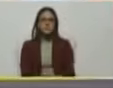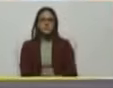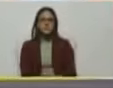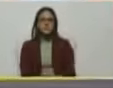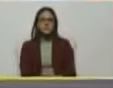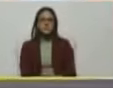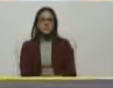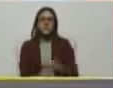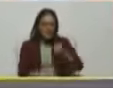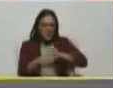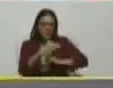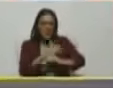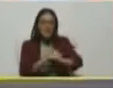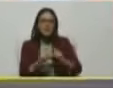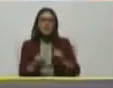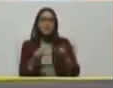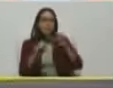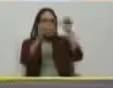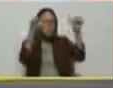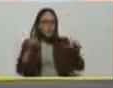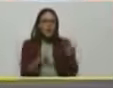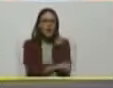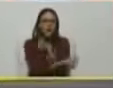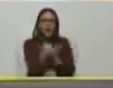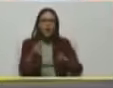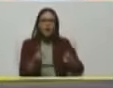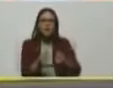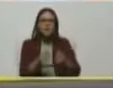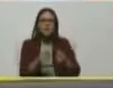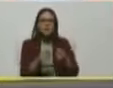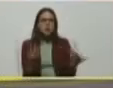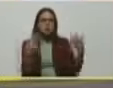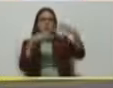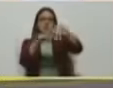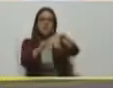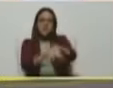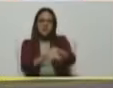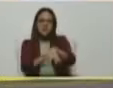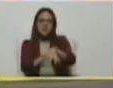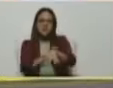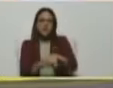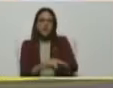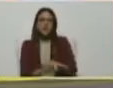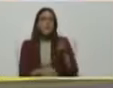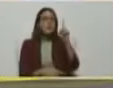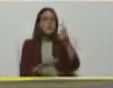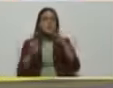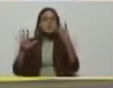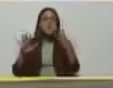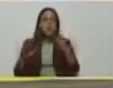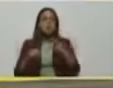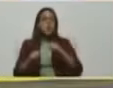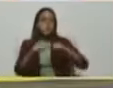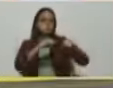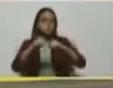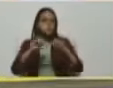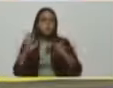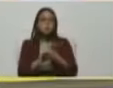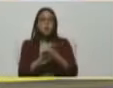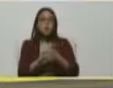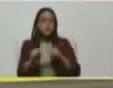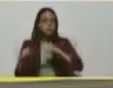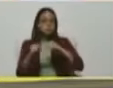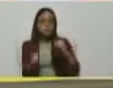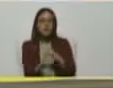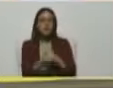Y están haciendo como modelo económico diversificado. 18 motores de desarrollo tiene Venezuela. Por